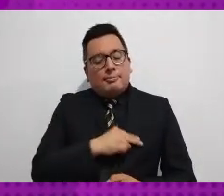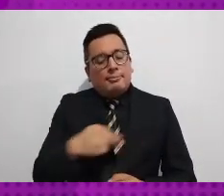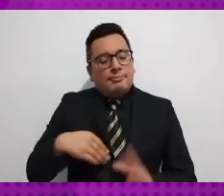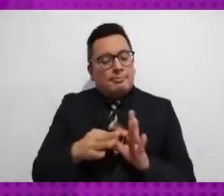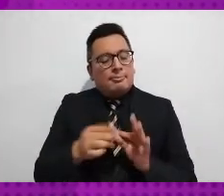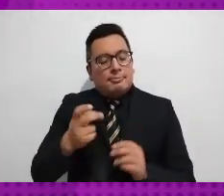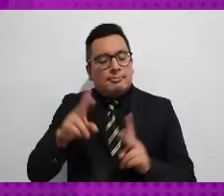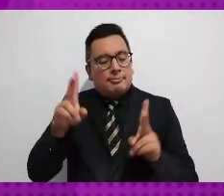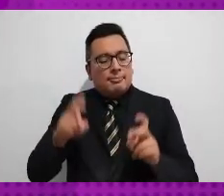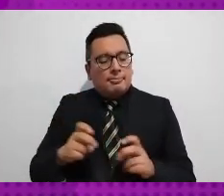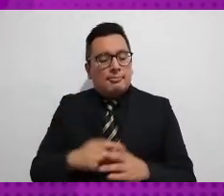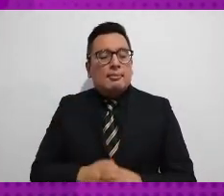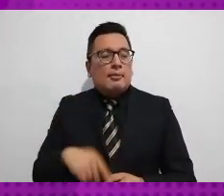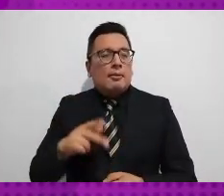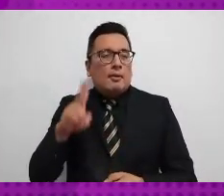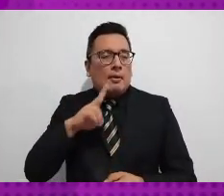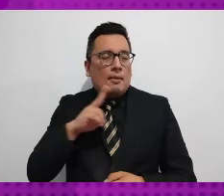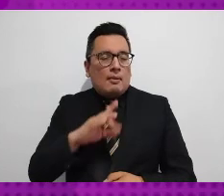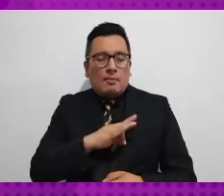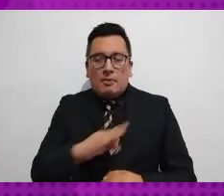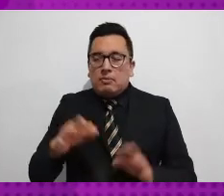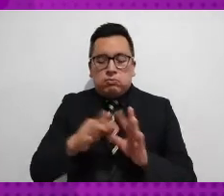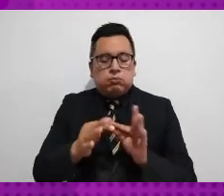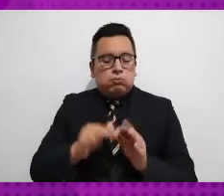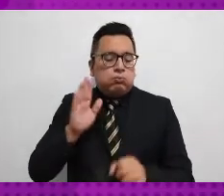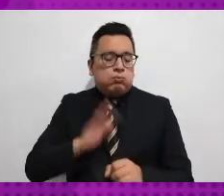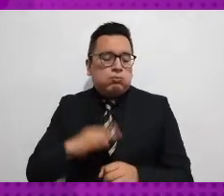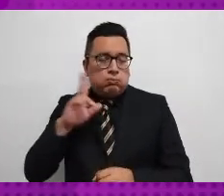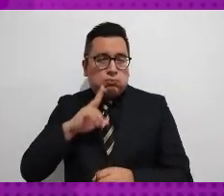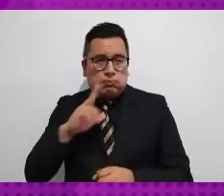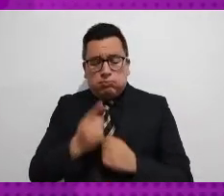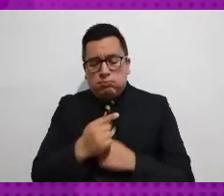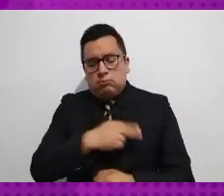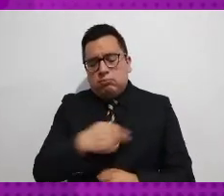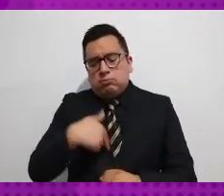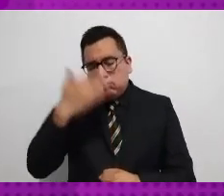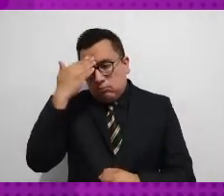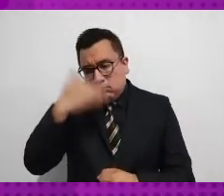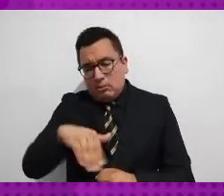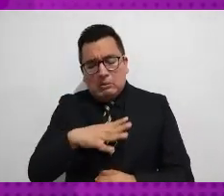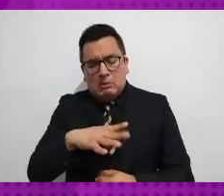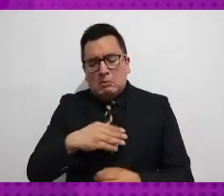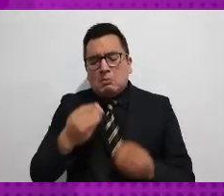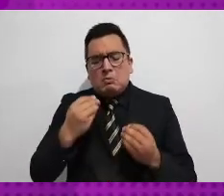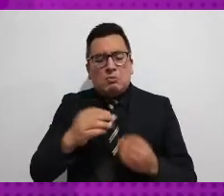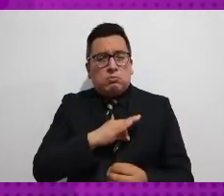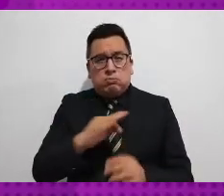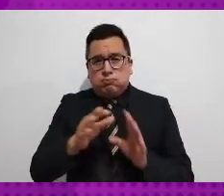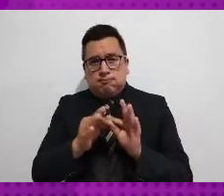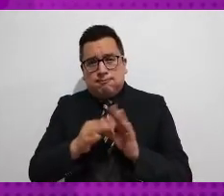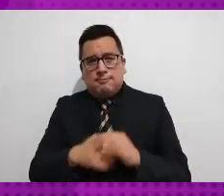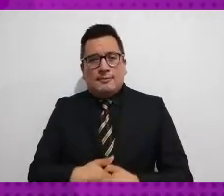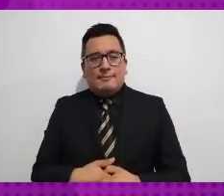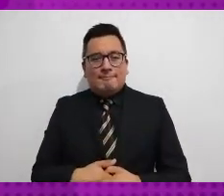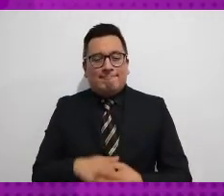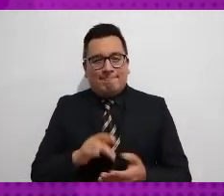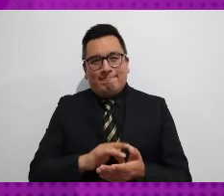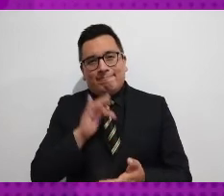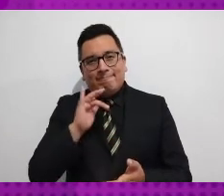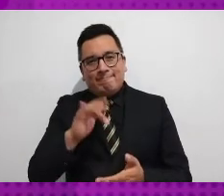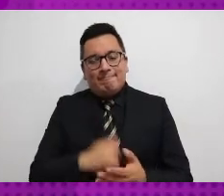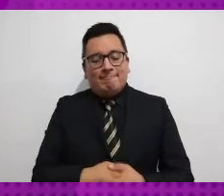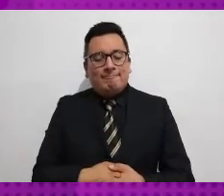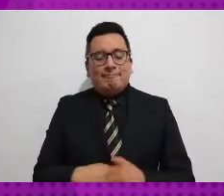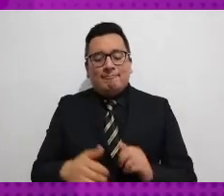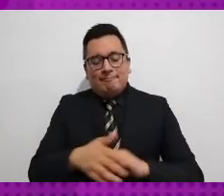que haya oportunidad de poder seguir abarcando diferentes aspectos, porque sabemos que hay mucho de lo que se está haciendo en el Instituto Electoral de Coahuila. Muchísimas gracias y un